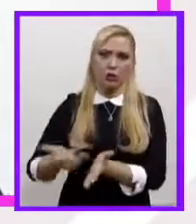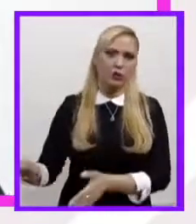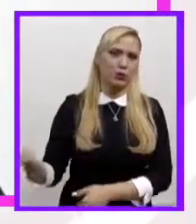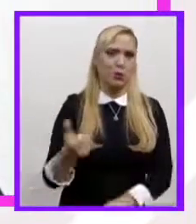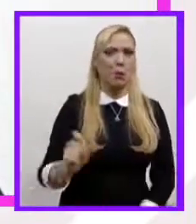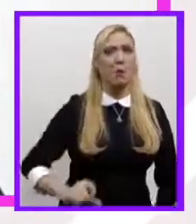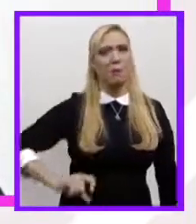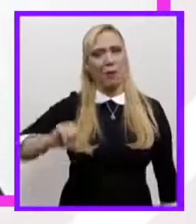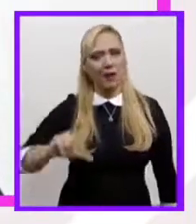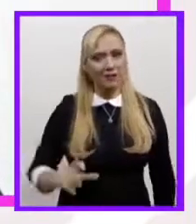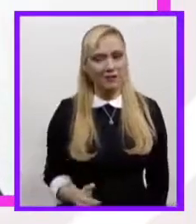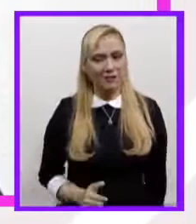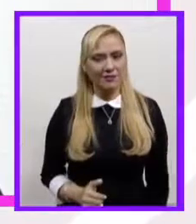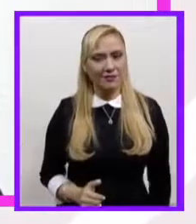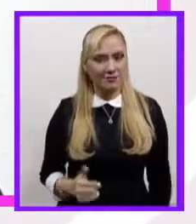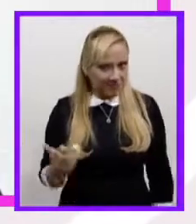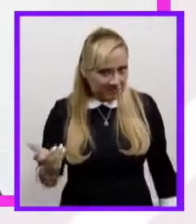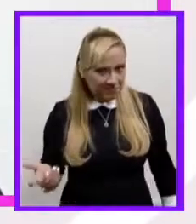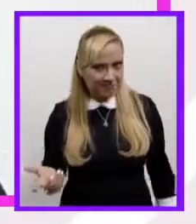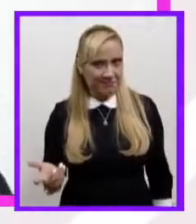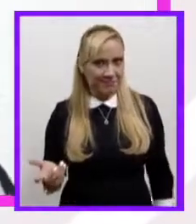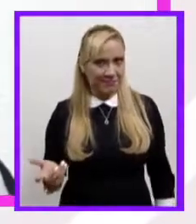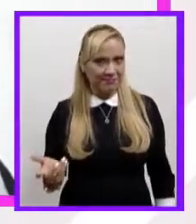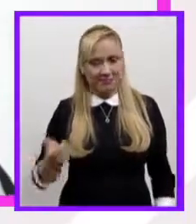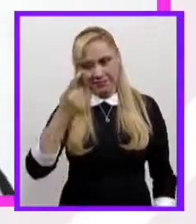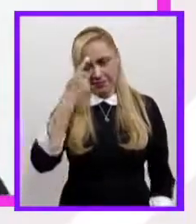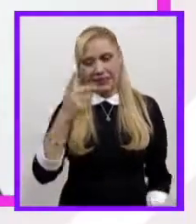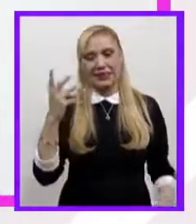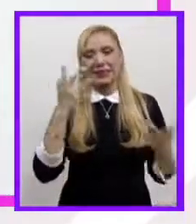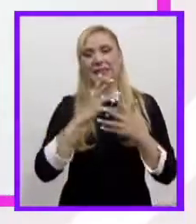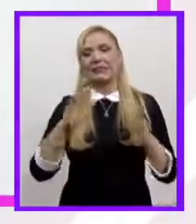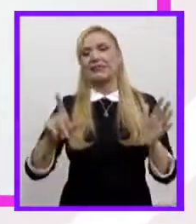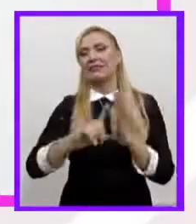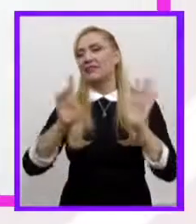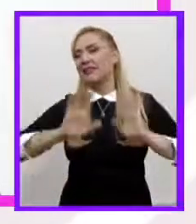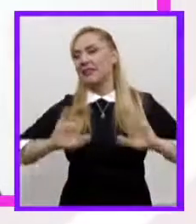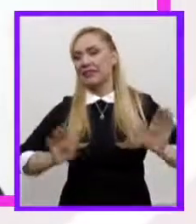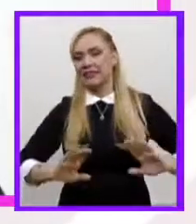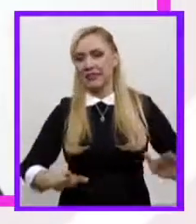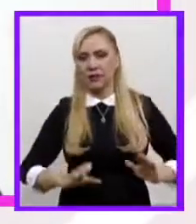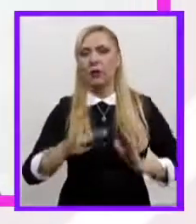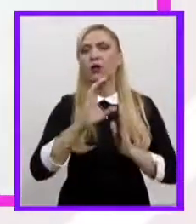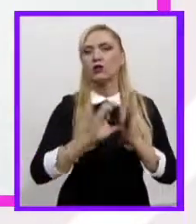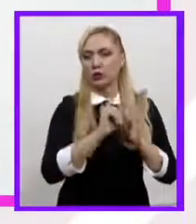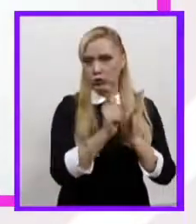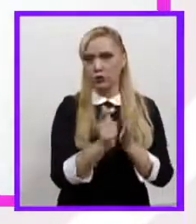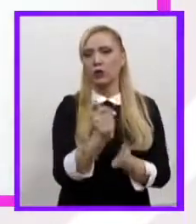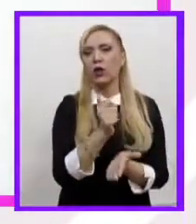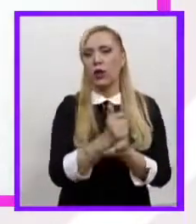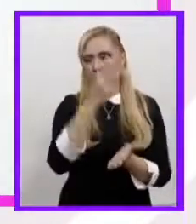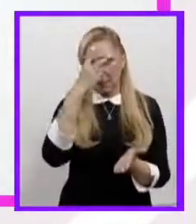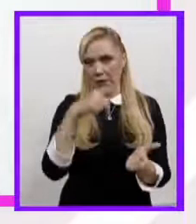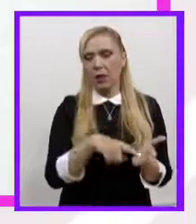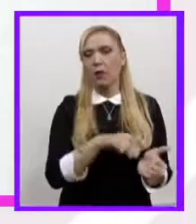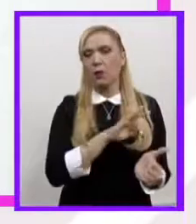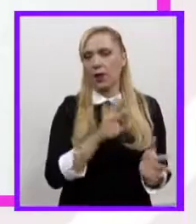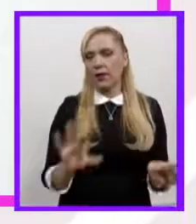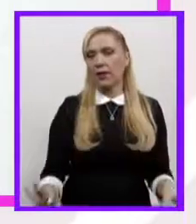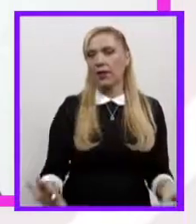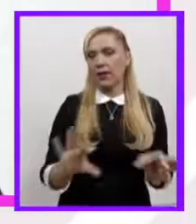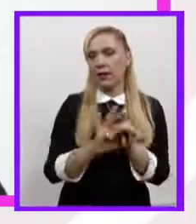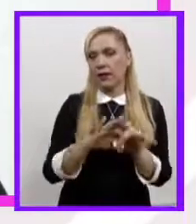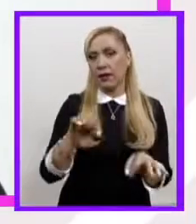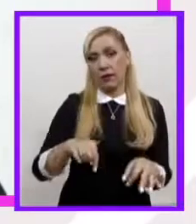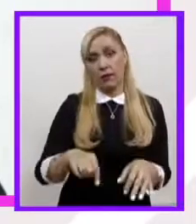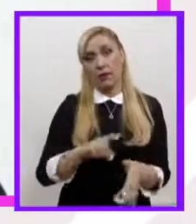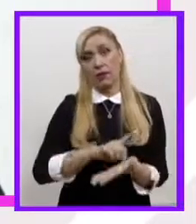ley para prevenir y eliminar la discriminación. Por supuesto que es anterior a la Constitución de la Ciudad de México, que es lo más avanzado que existe en